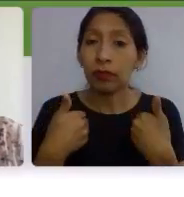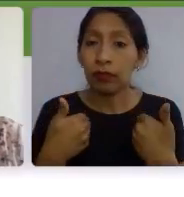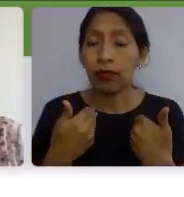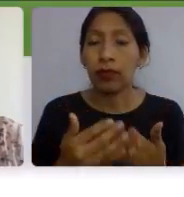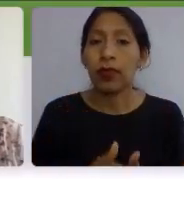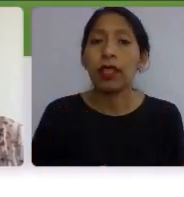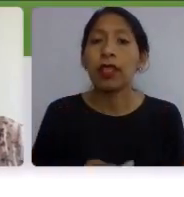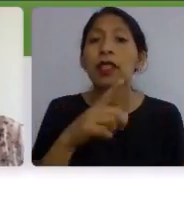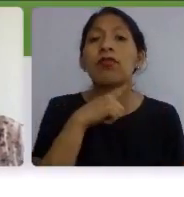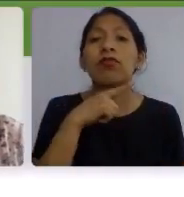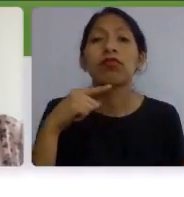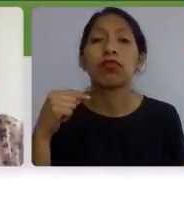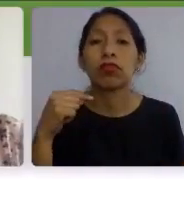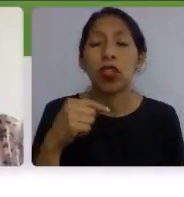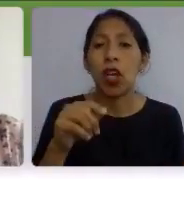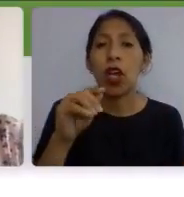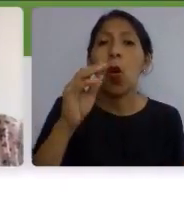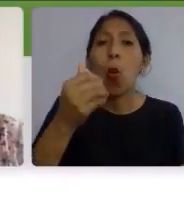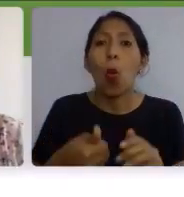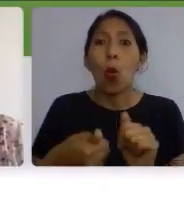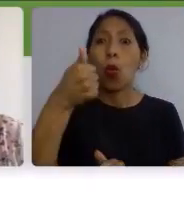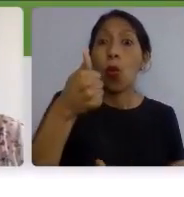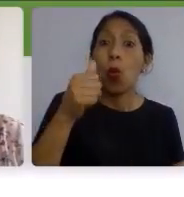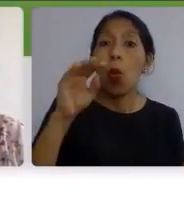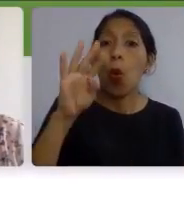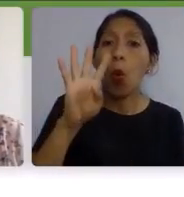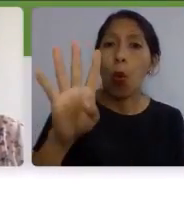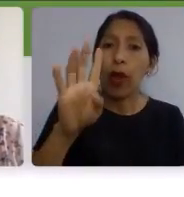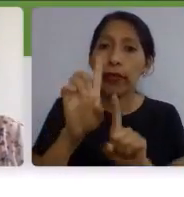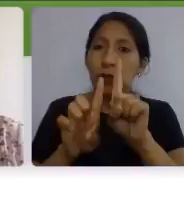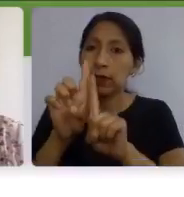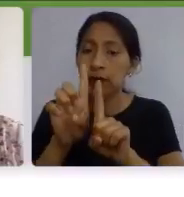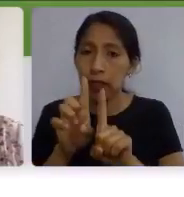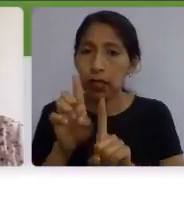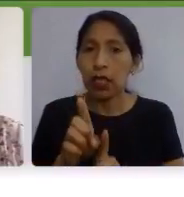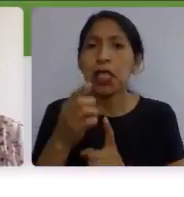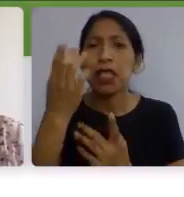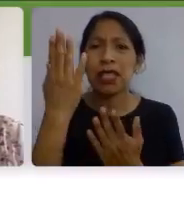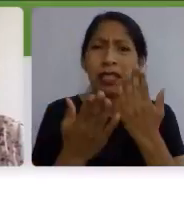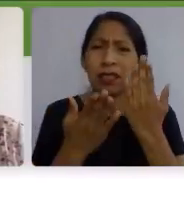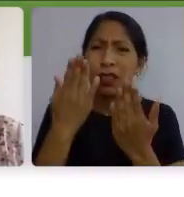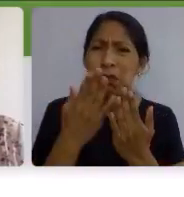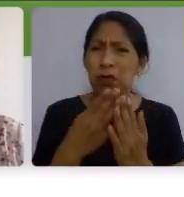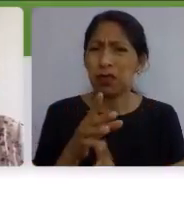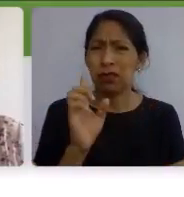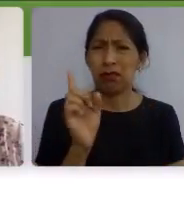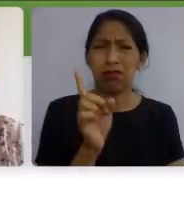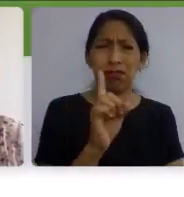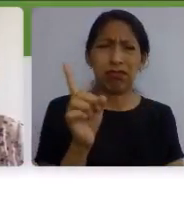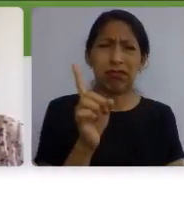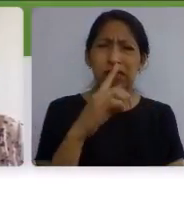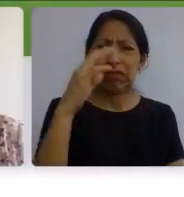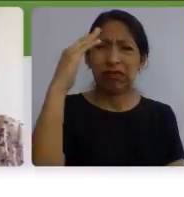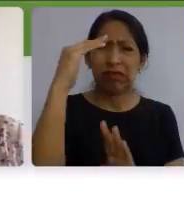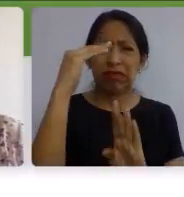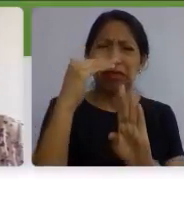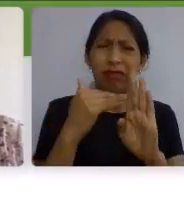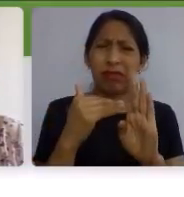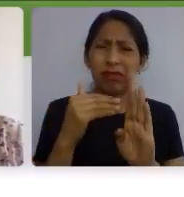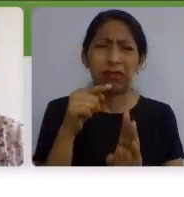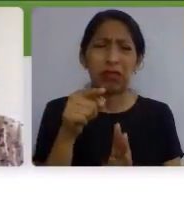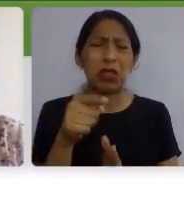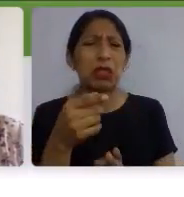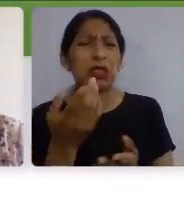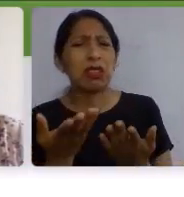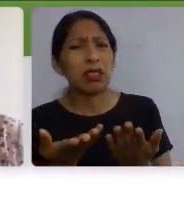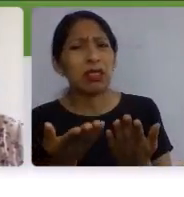un hotel de 4 estrellas y resulta que el servicio no actúa como un hotel de 4 estrellas, como lo que ellos te están